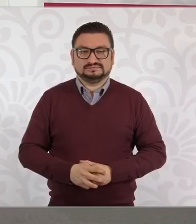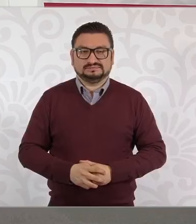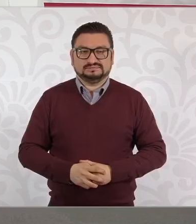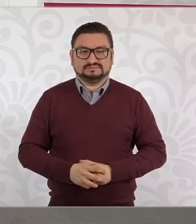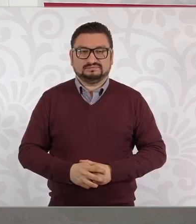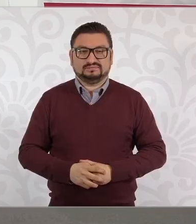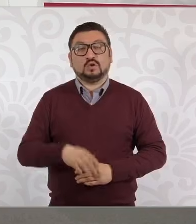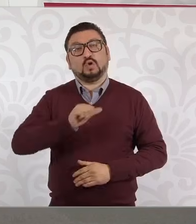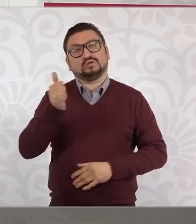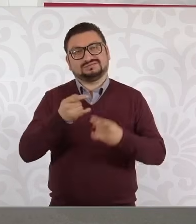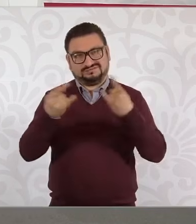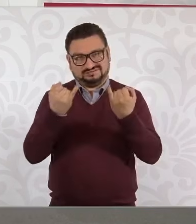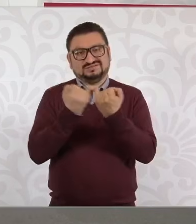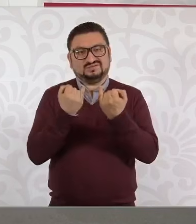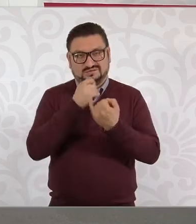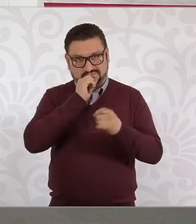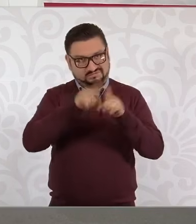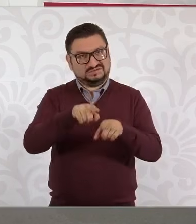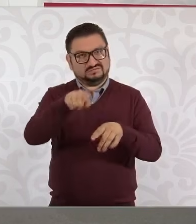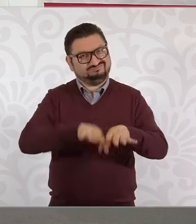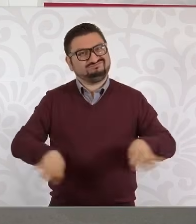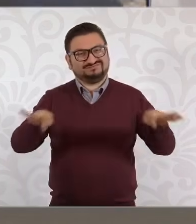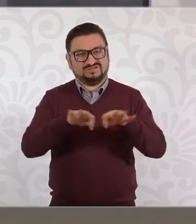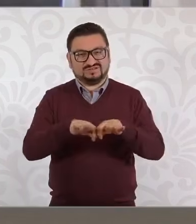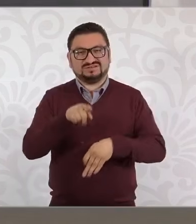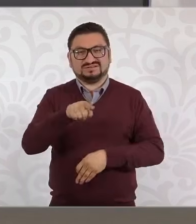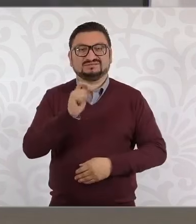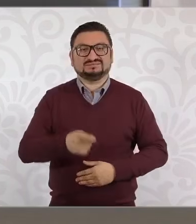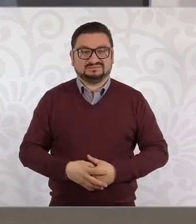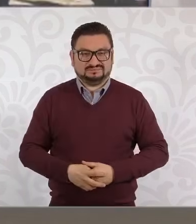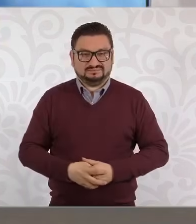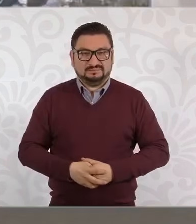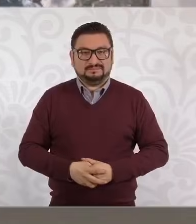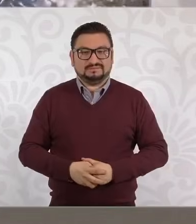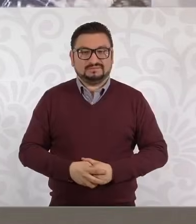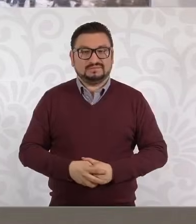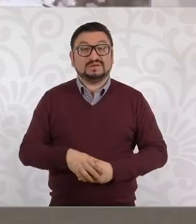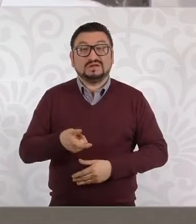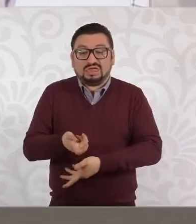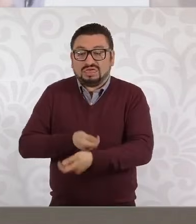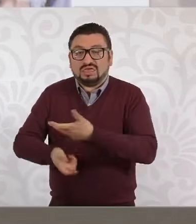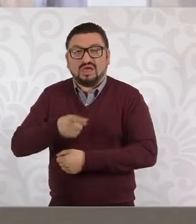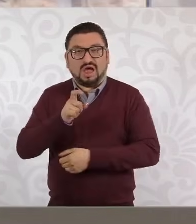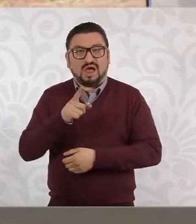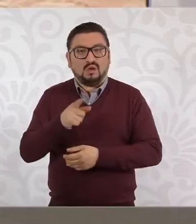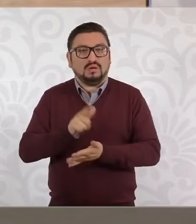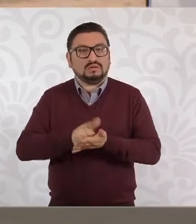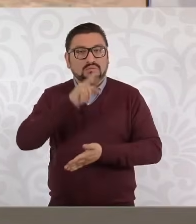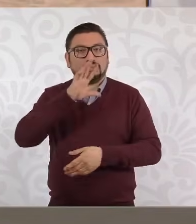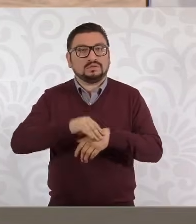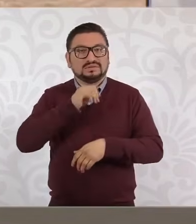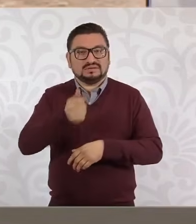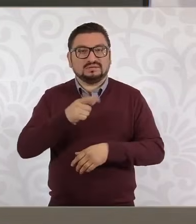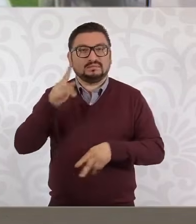Bueno, este es otro caso también muy importante. Estamos hablando de la perforación ilegal de pozos con la finalidad de vender agua en